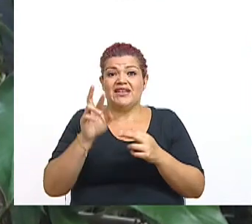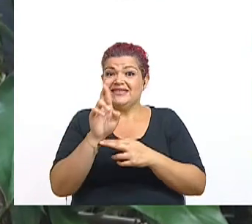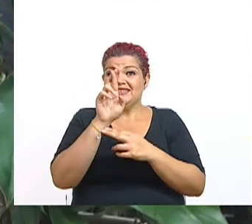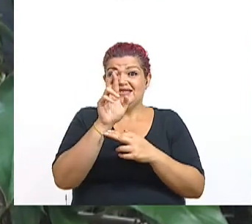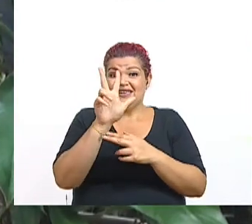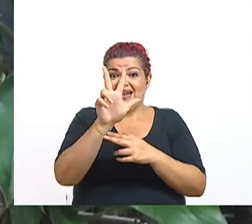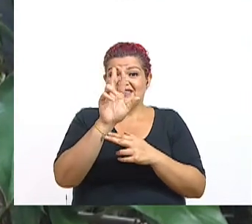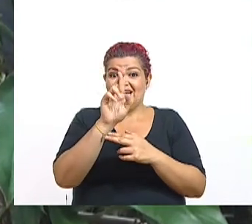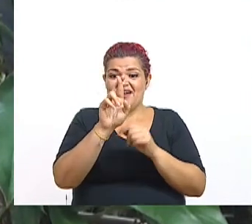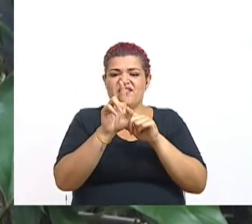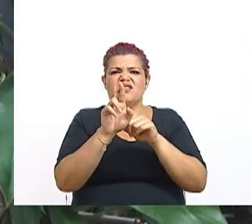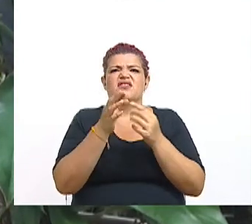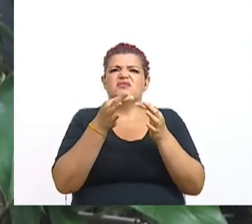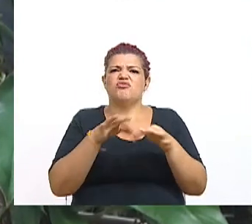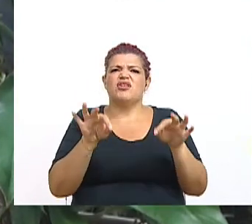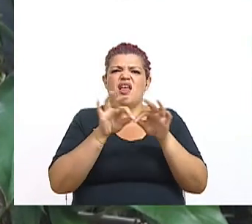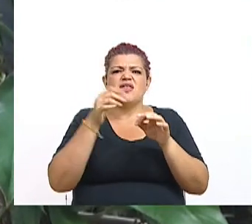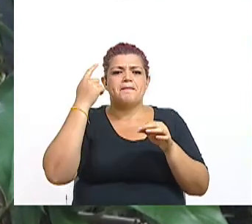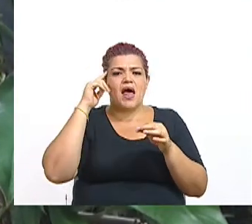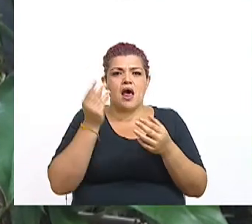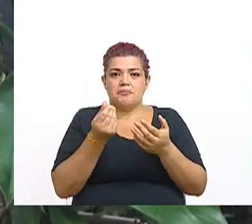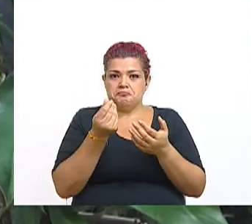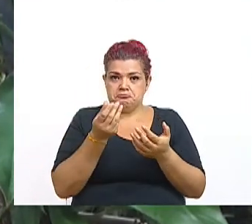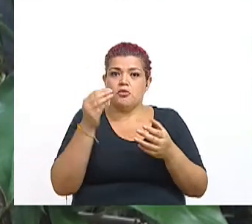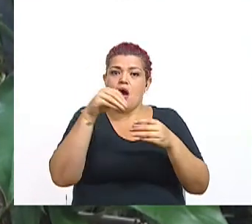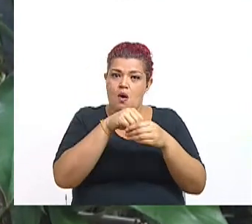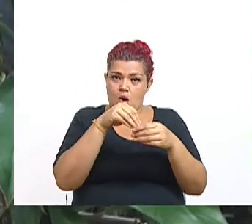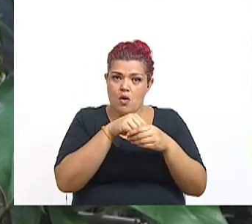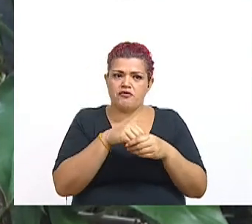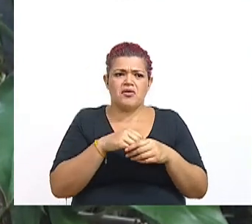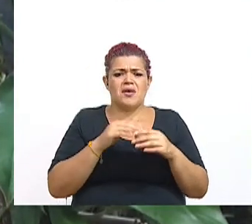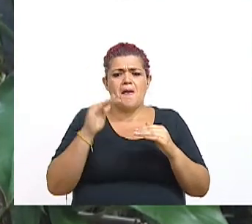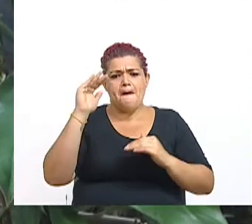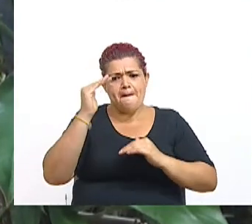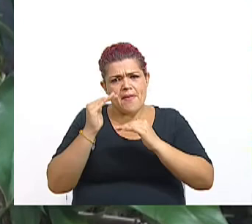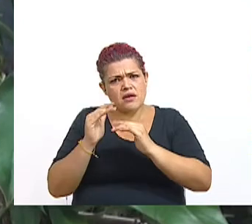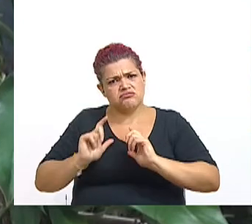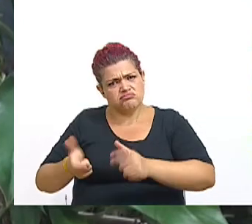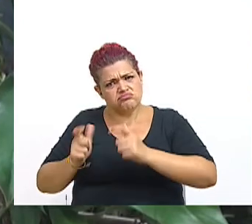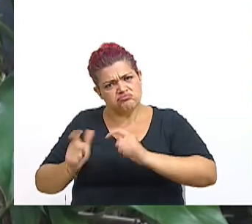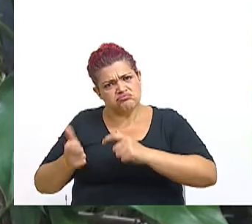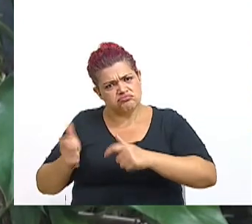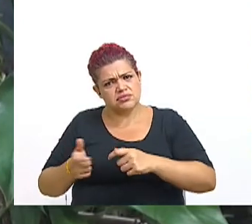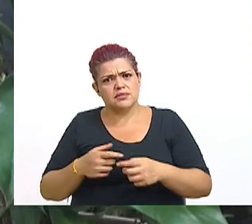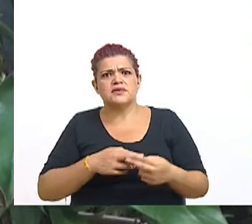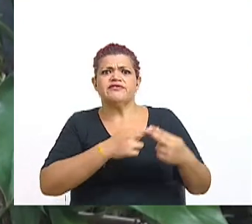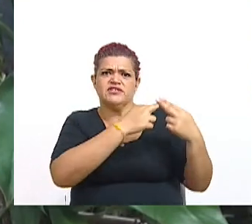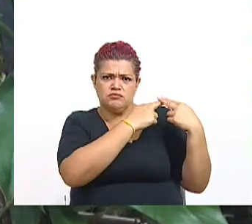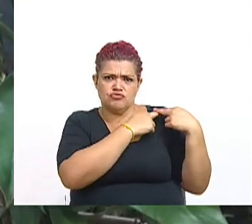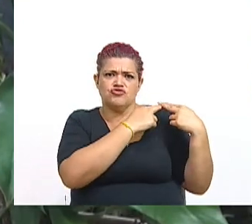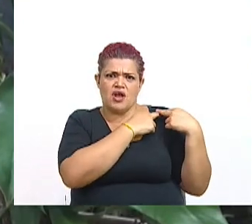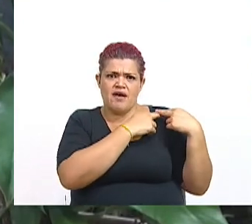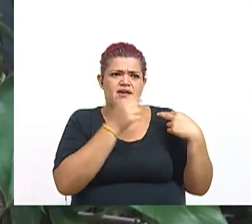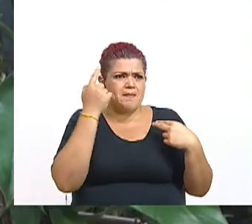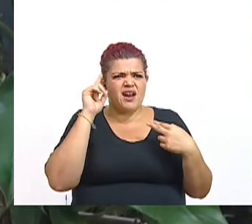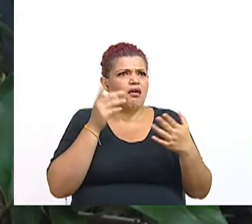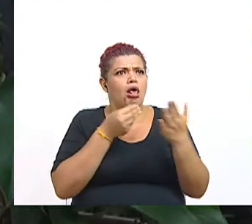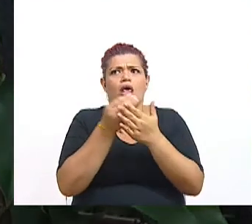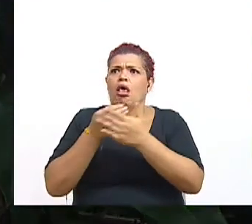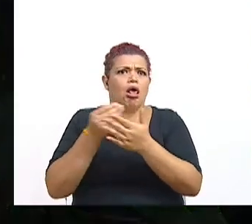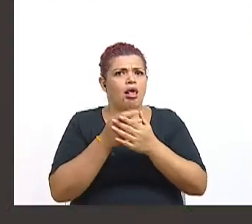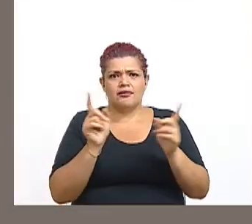consumidor responsable y producir menos basura. Yo creo que todos deberíamos cambiar los hábitos de consumo y ser responsables con el medio ambiente.